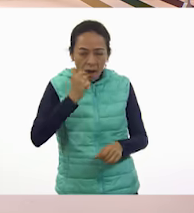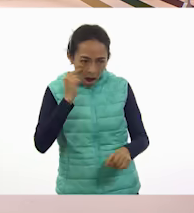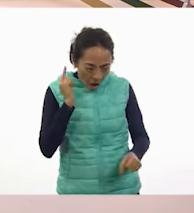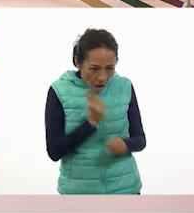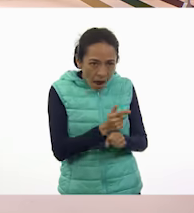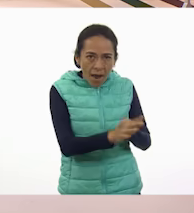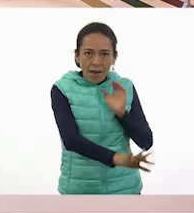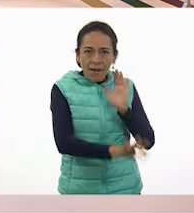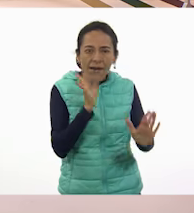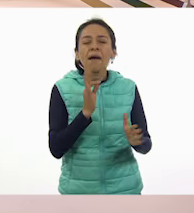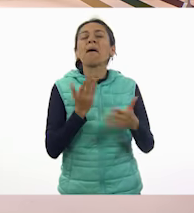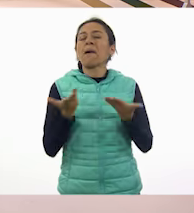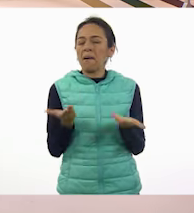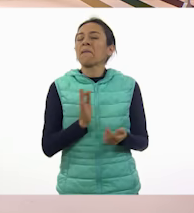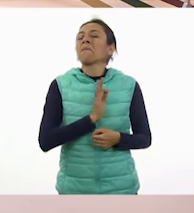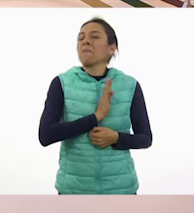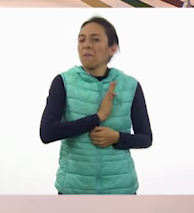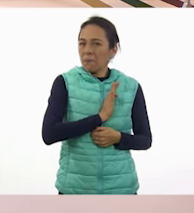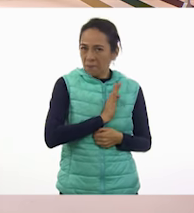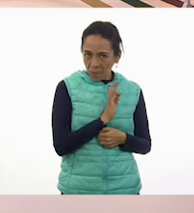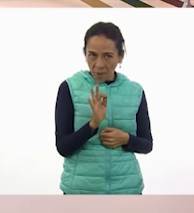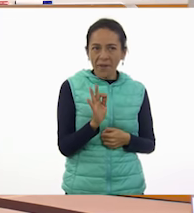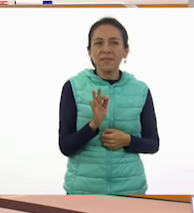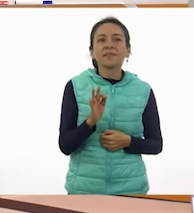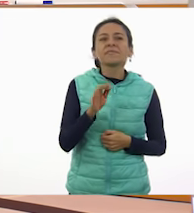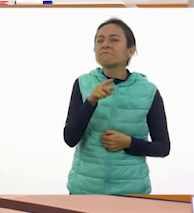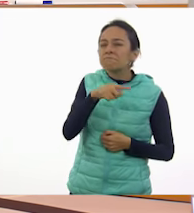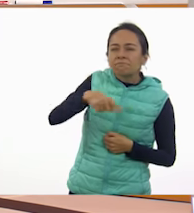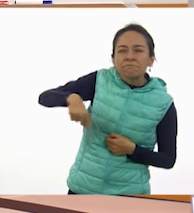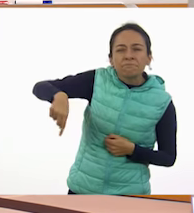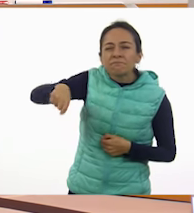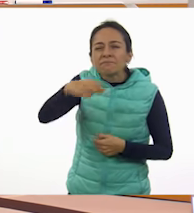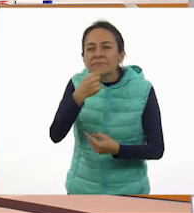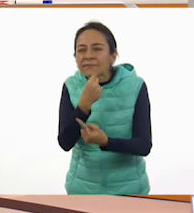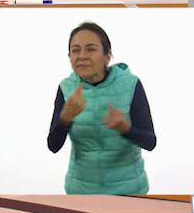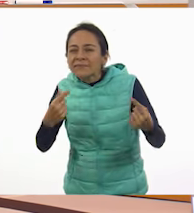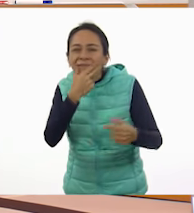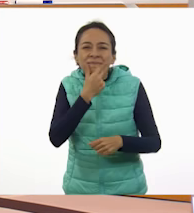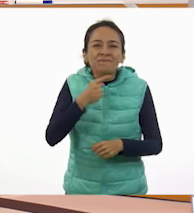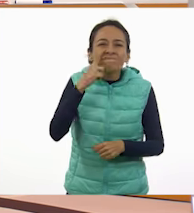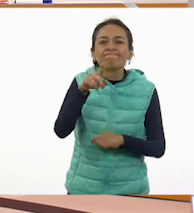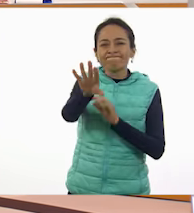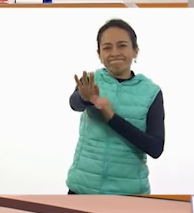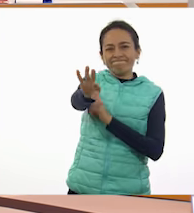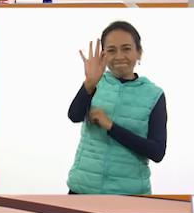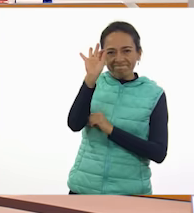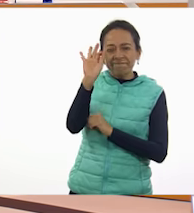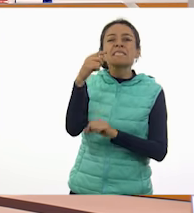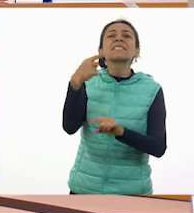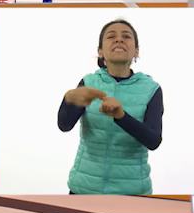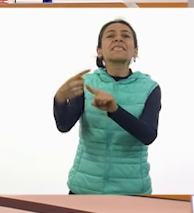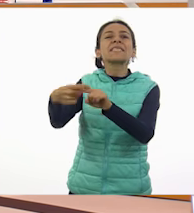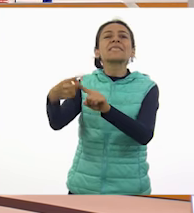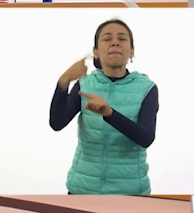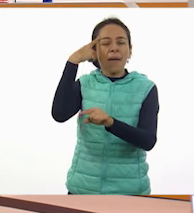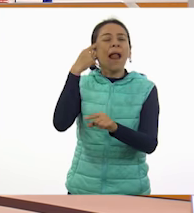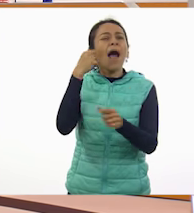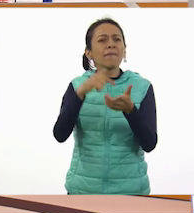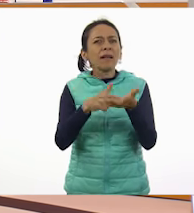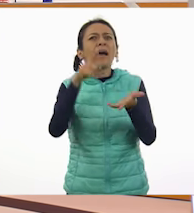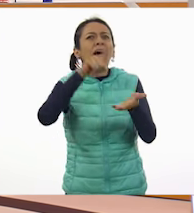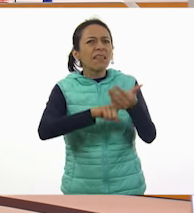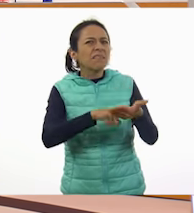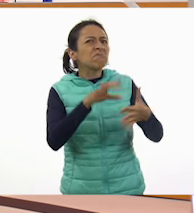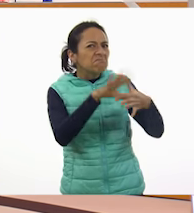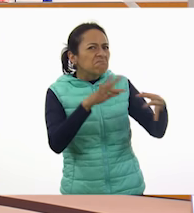elijas a cualquiera de estos niños o niñas para que ellos lean la definición. ¿Te parece